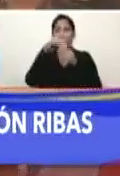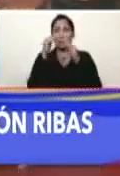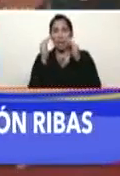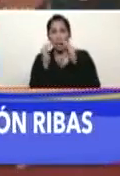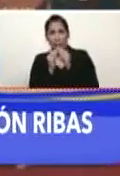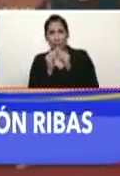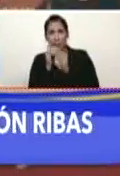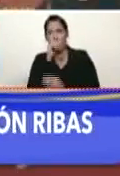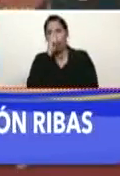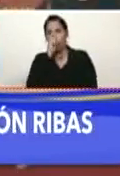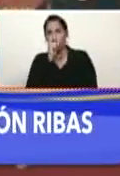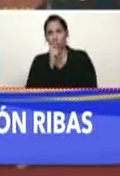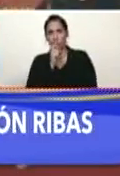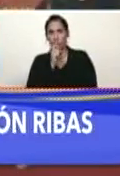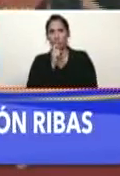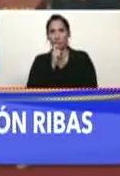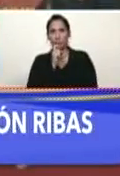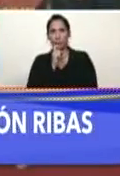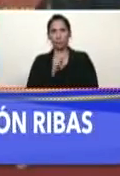en el año